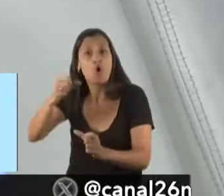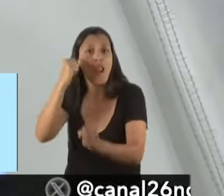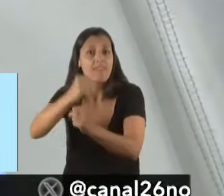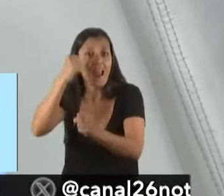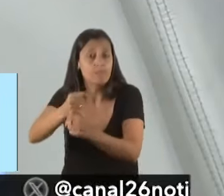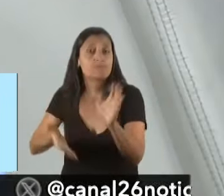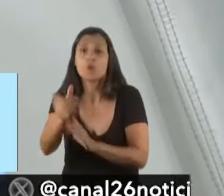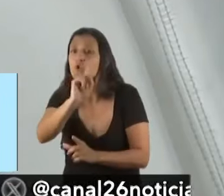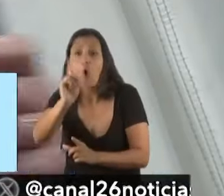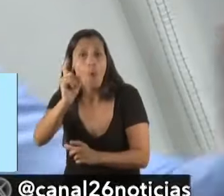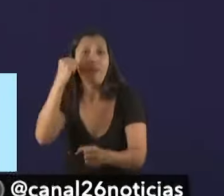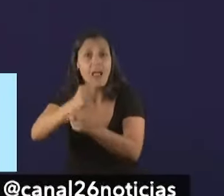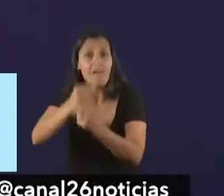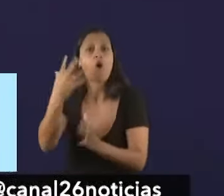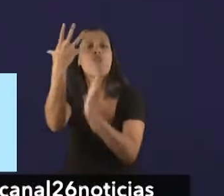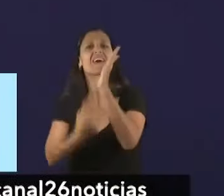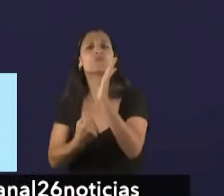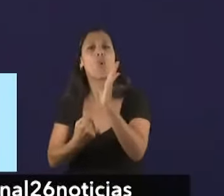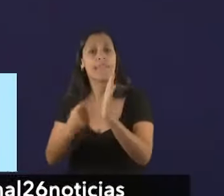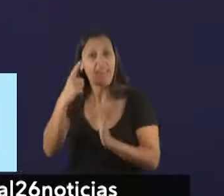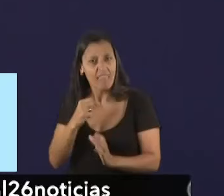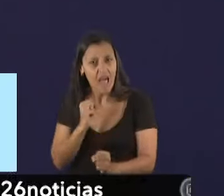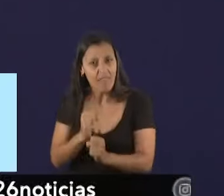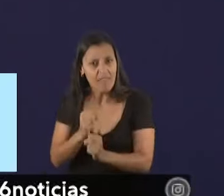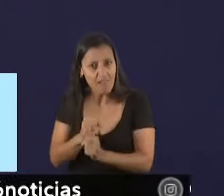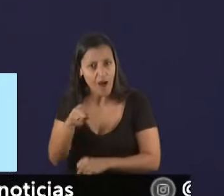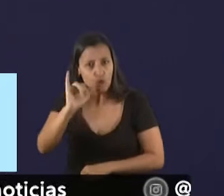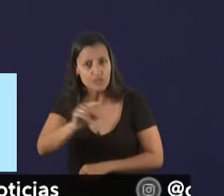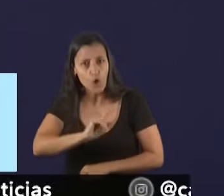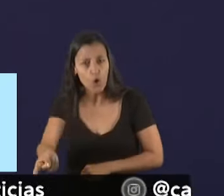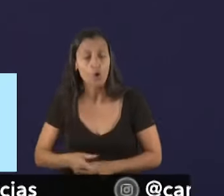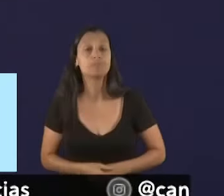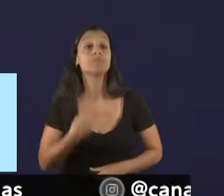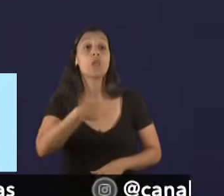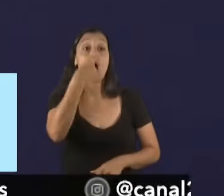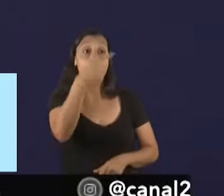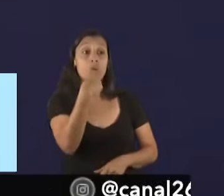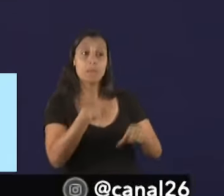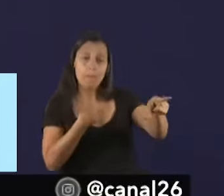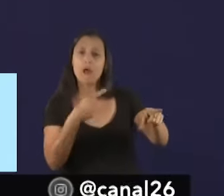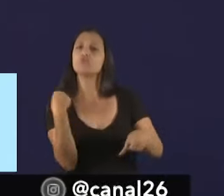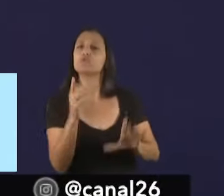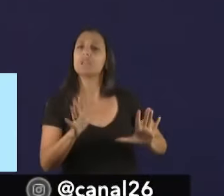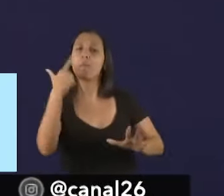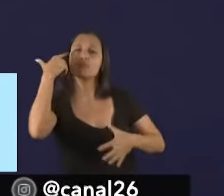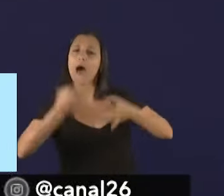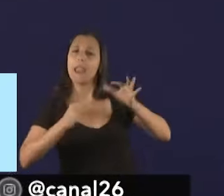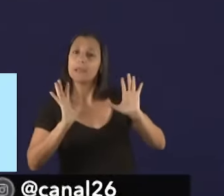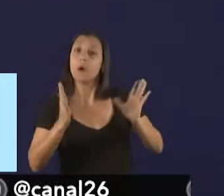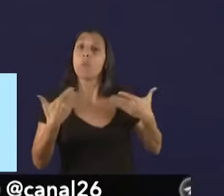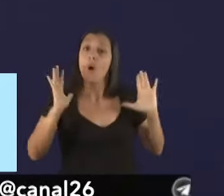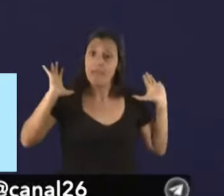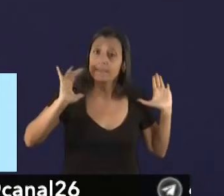adhieran ese día al paro Gracias Tu última pregunta efectivamente lo estamos analizando como una como una